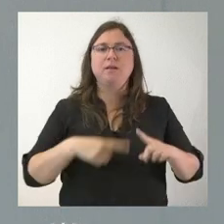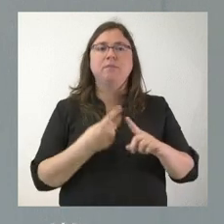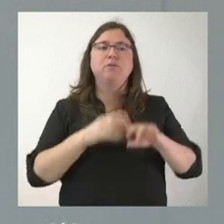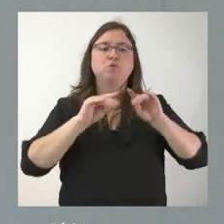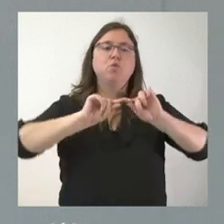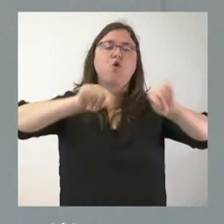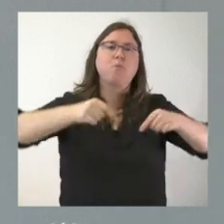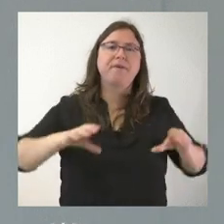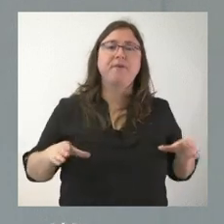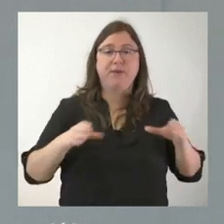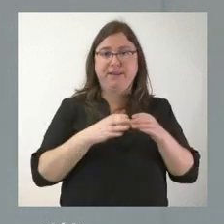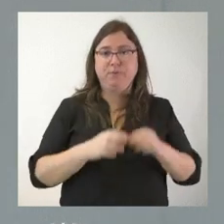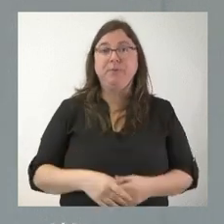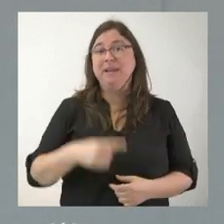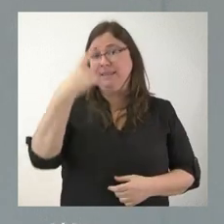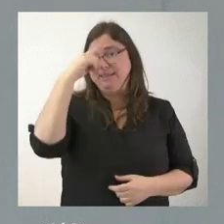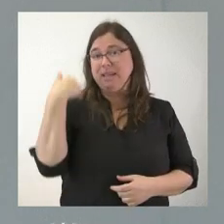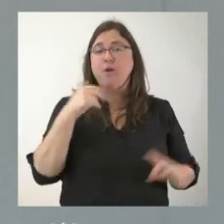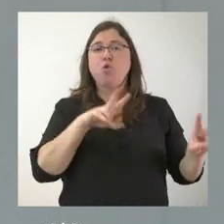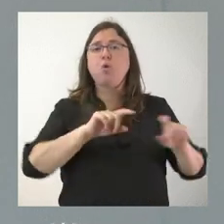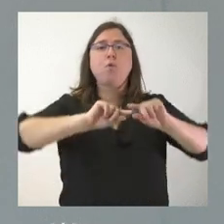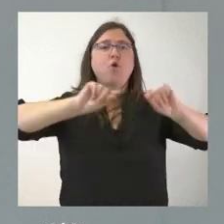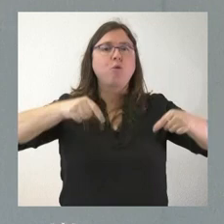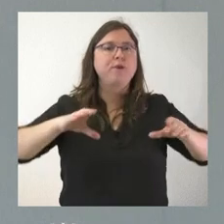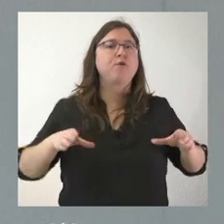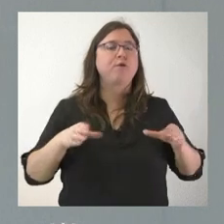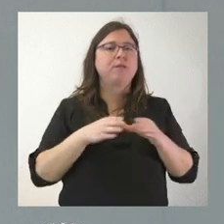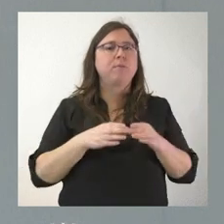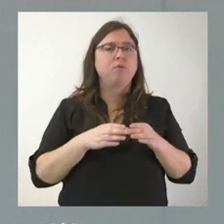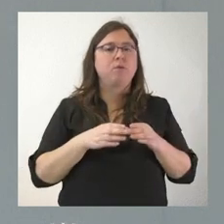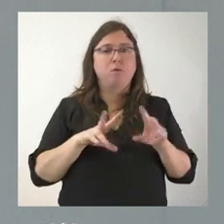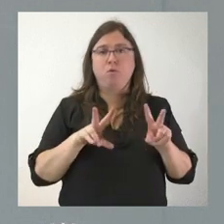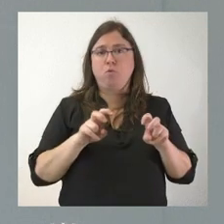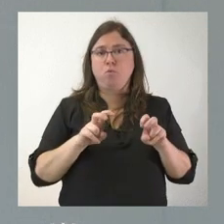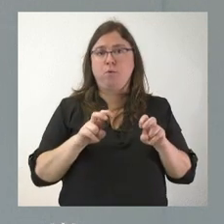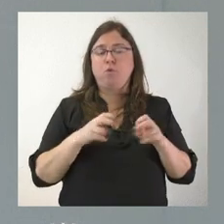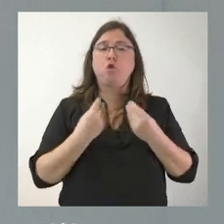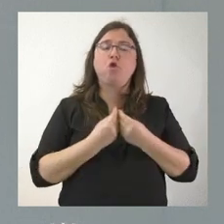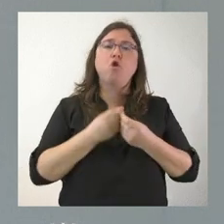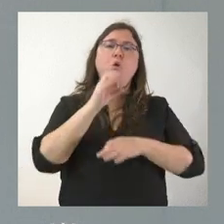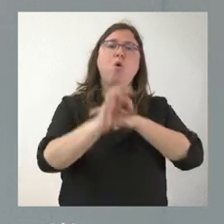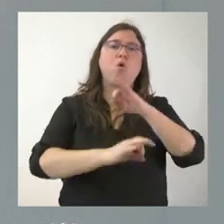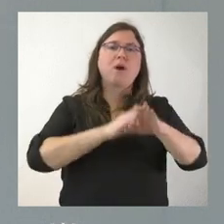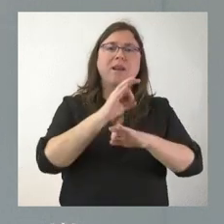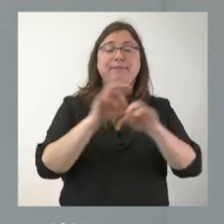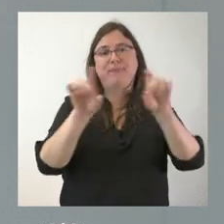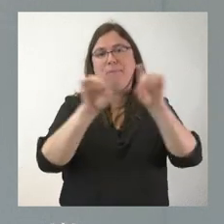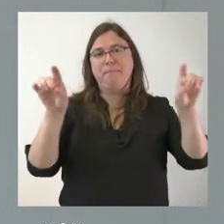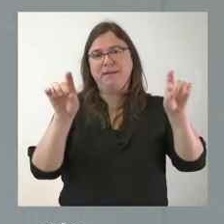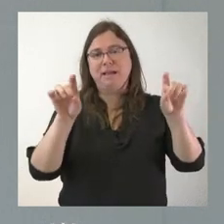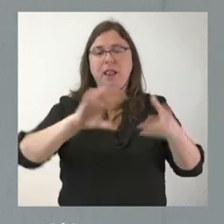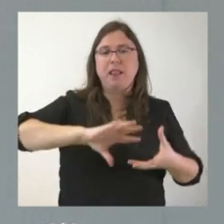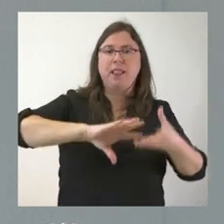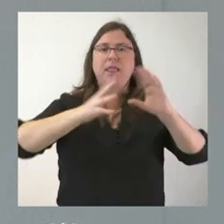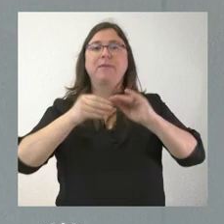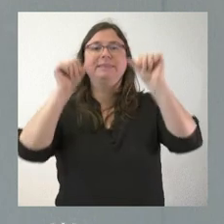su convenio colectivo saben ustedes que el nuevo convenio colectivo que ha sido avanzado con las organizaciones empresariales adapta